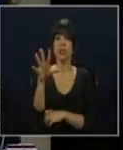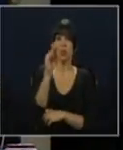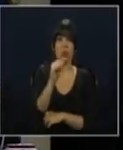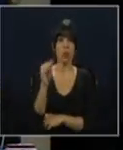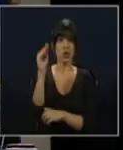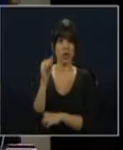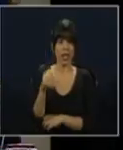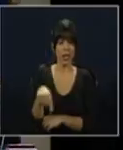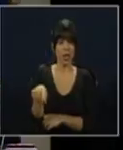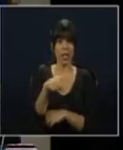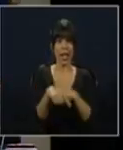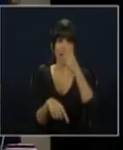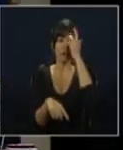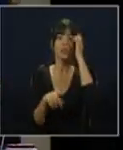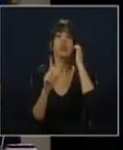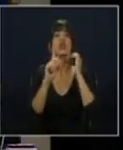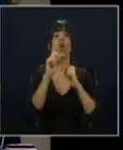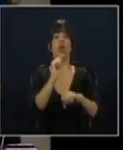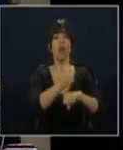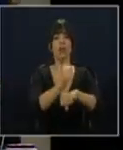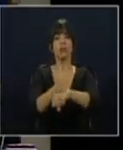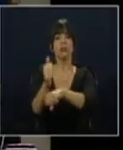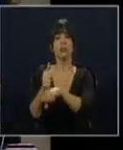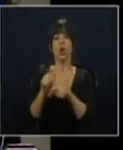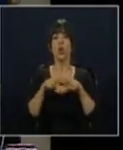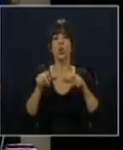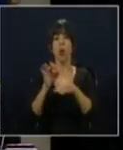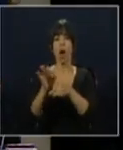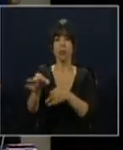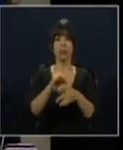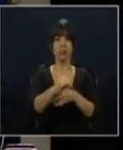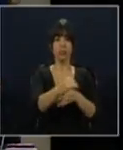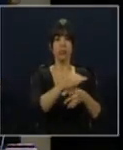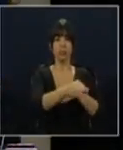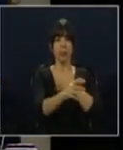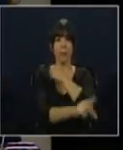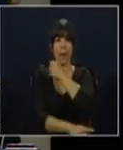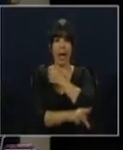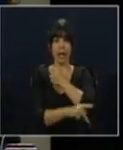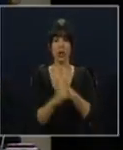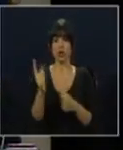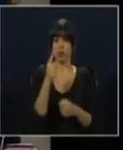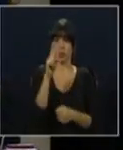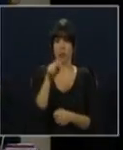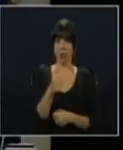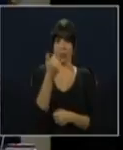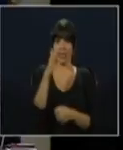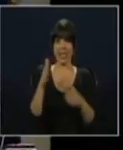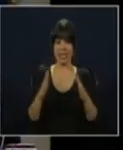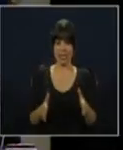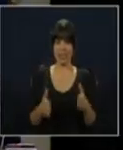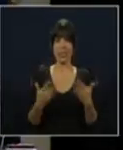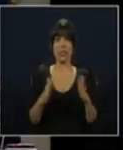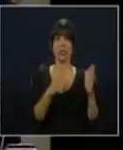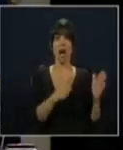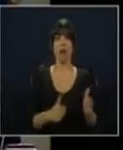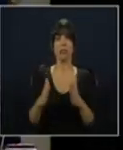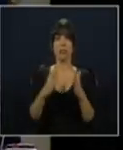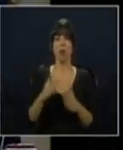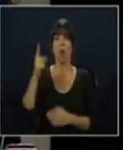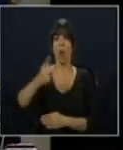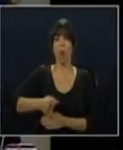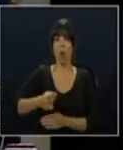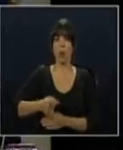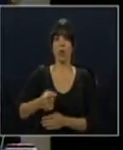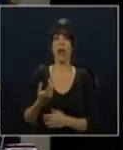55% de los cuales estarán ubicados en zonas rurales del país. Solo en el 2015 se ordenó la reconstrucción de